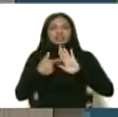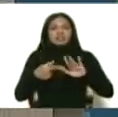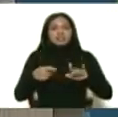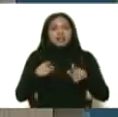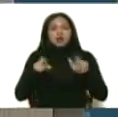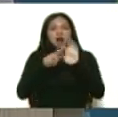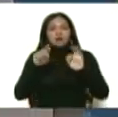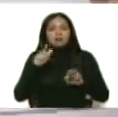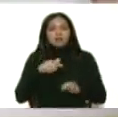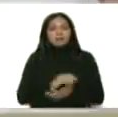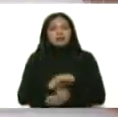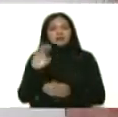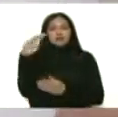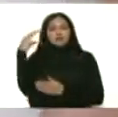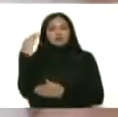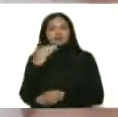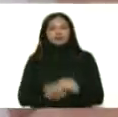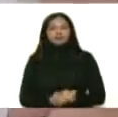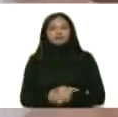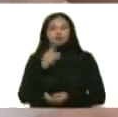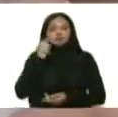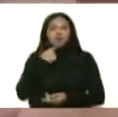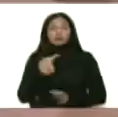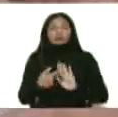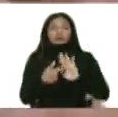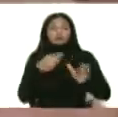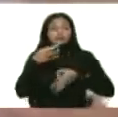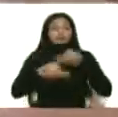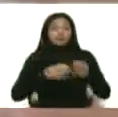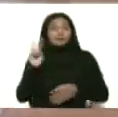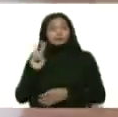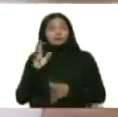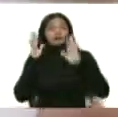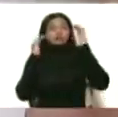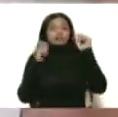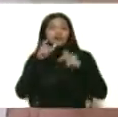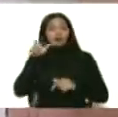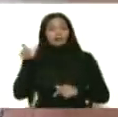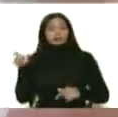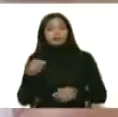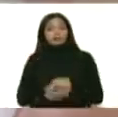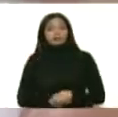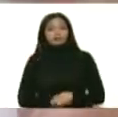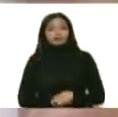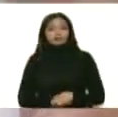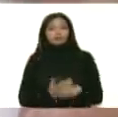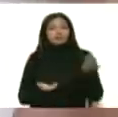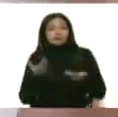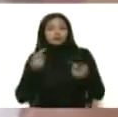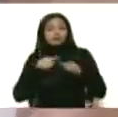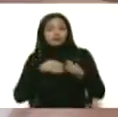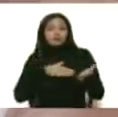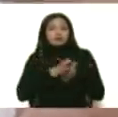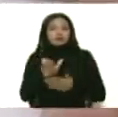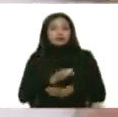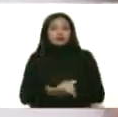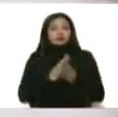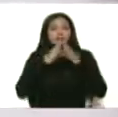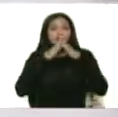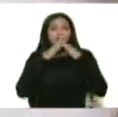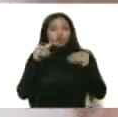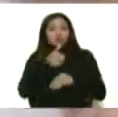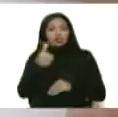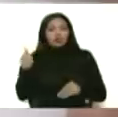hermana República de Colombia. Yo debo decir que Venezuela, como atiende a sus pacientes, como proporciona de manera gratuita todos